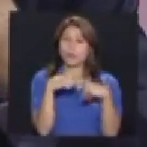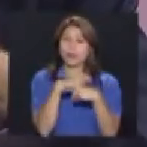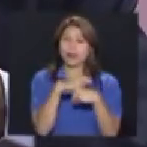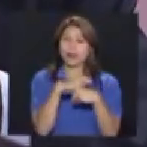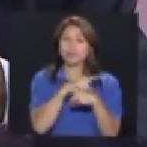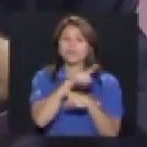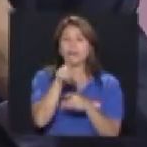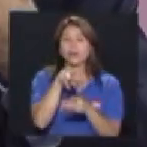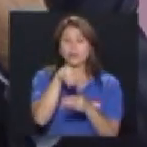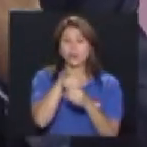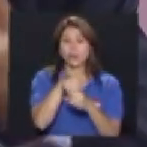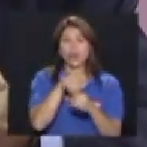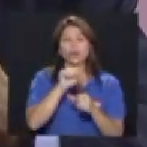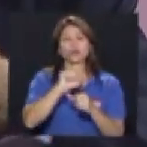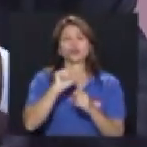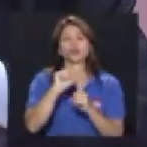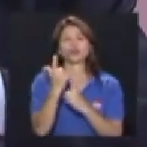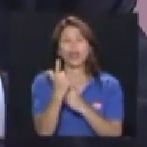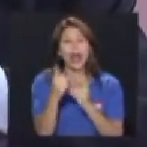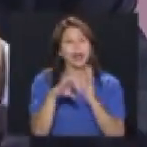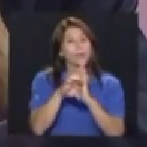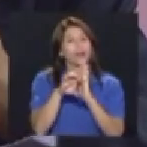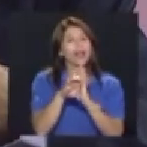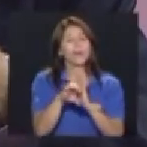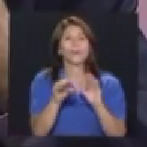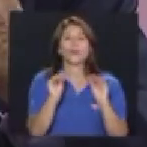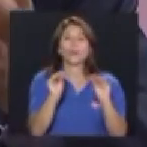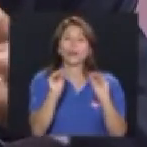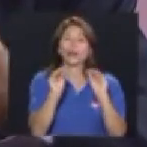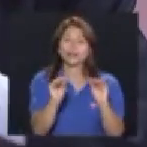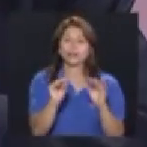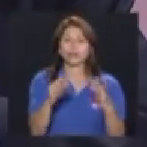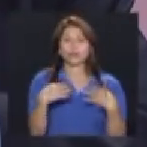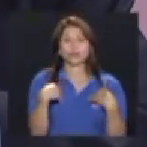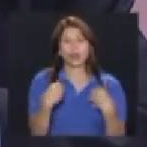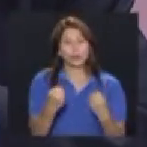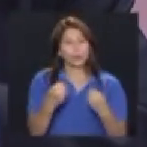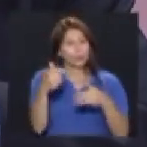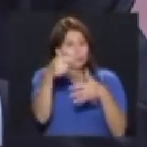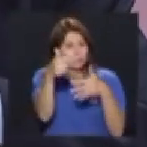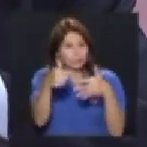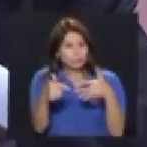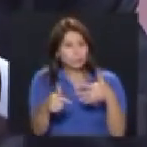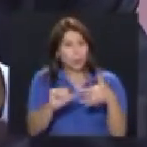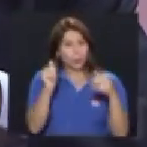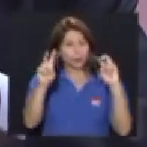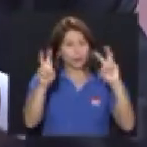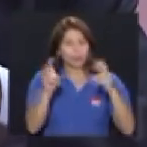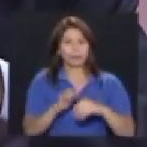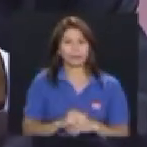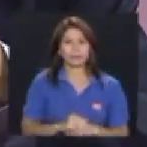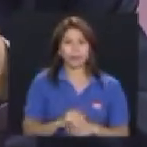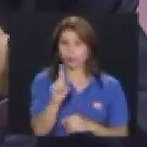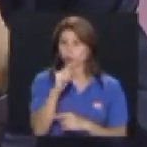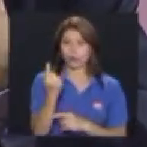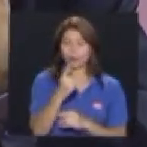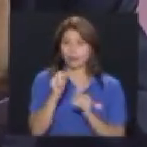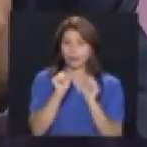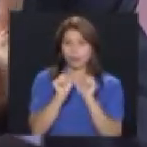elementos de carácter social como educación, como salud, etc. Y en ese